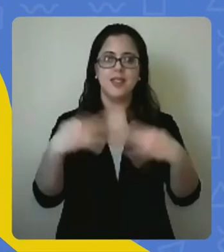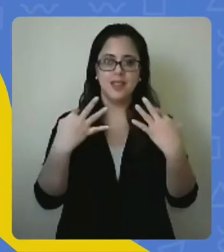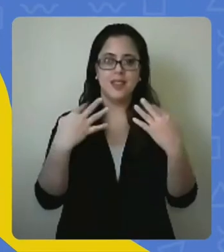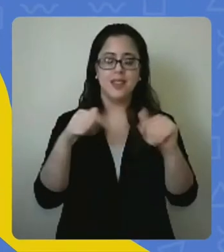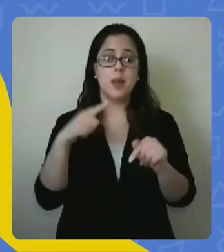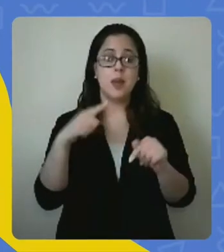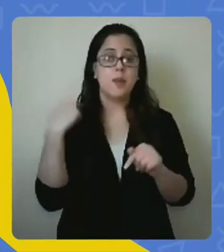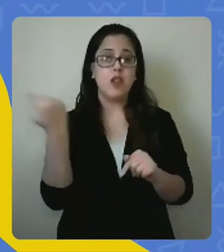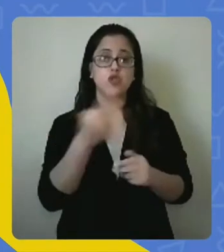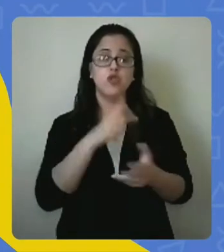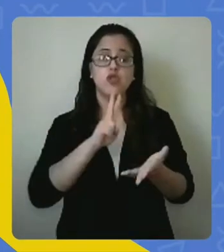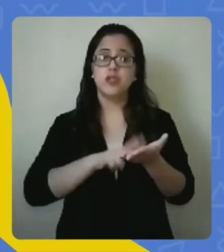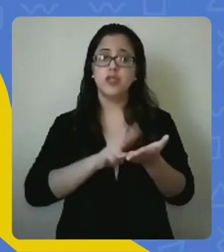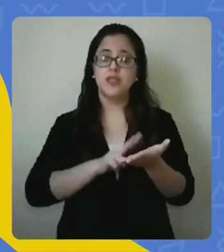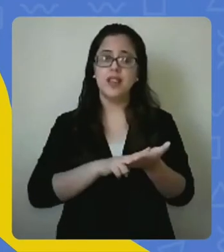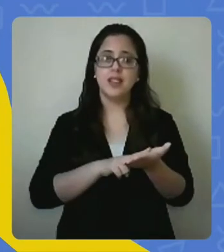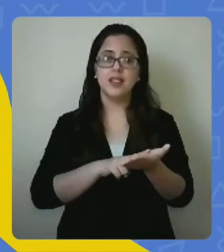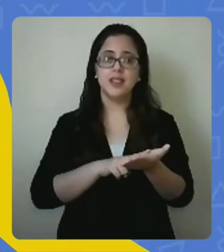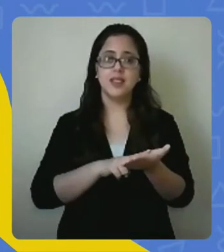la verdad es que